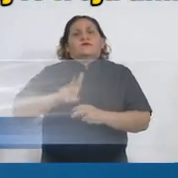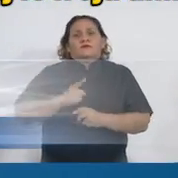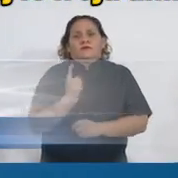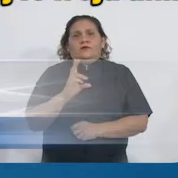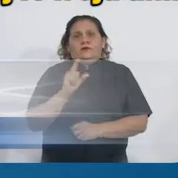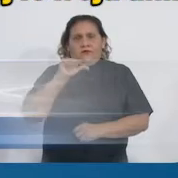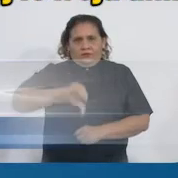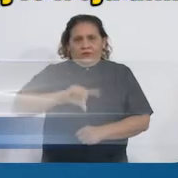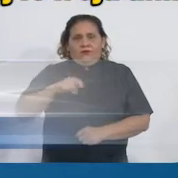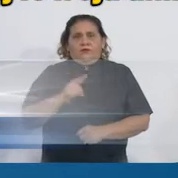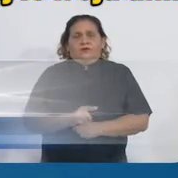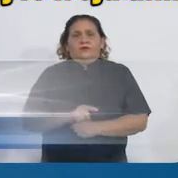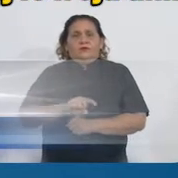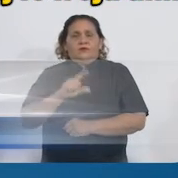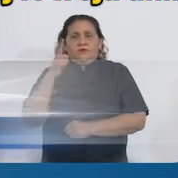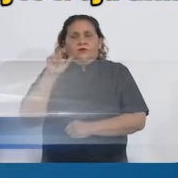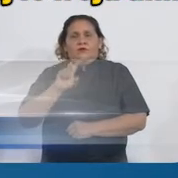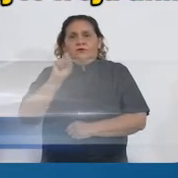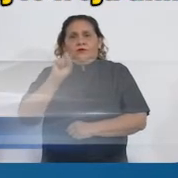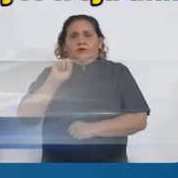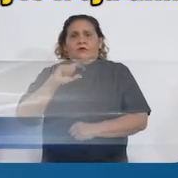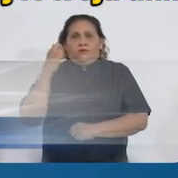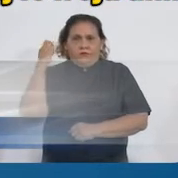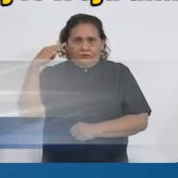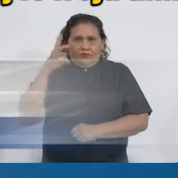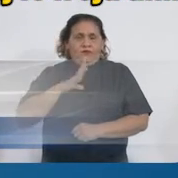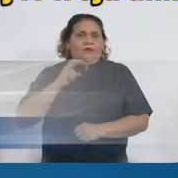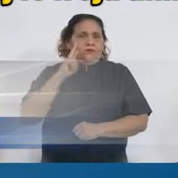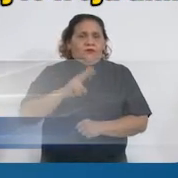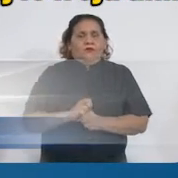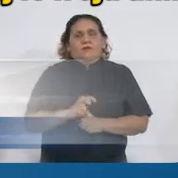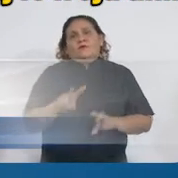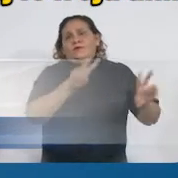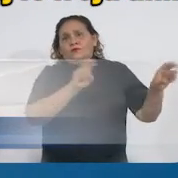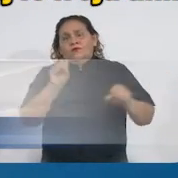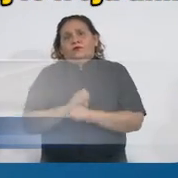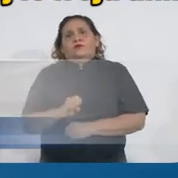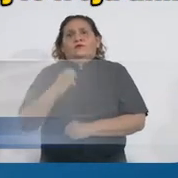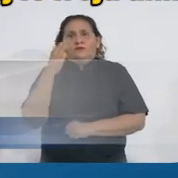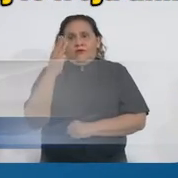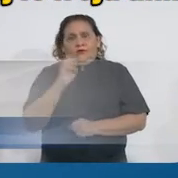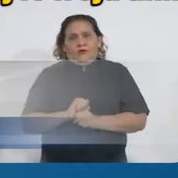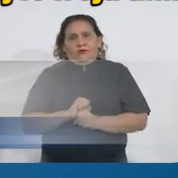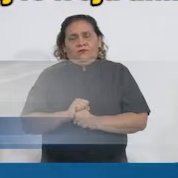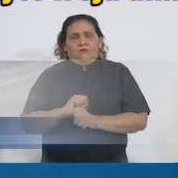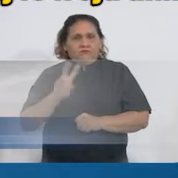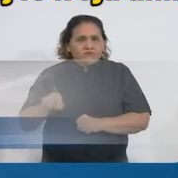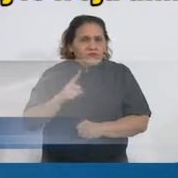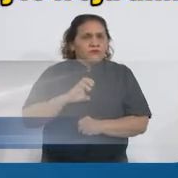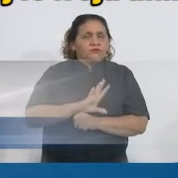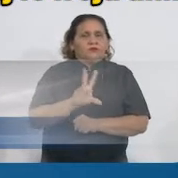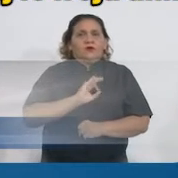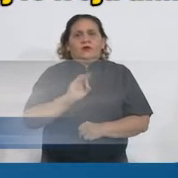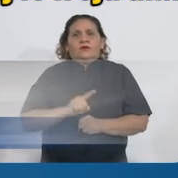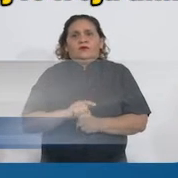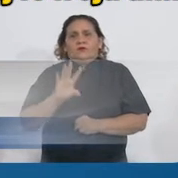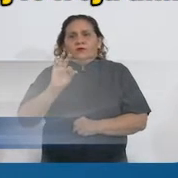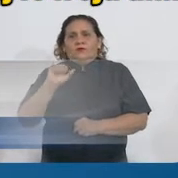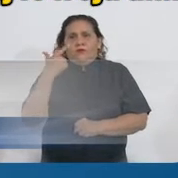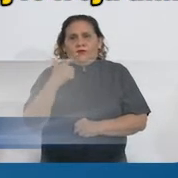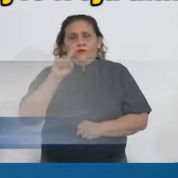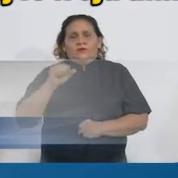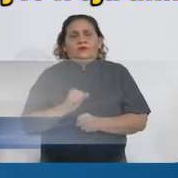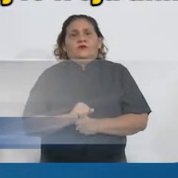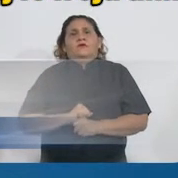continúan en estudio, informó la Secretaría de Salud de Yucatán, mientras que otros 137 ya fueron descartados. De los casos confirmados, 20